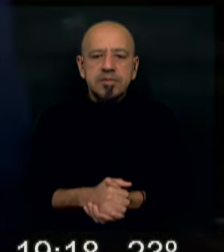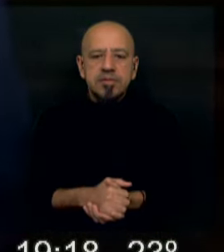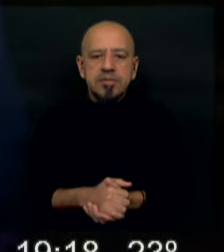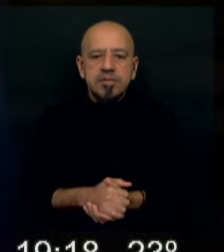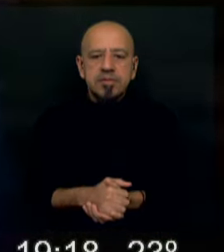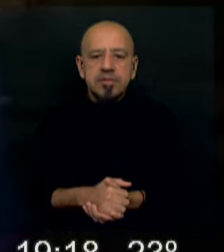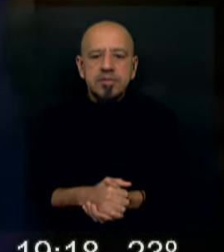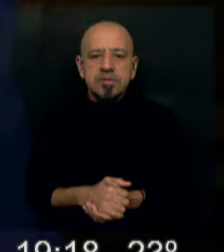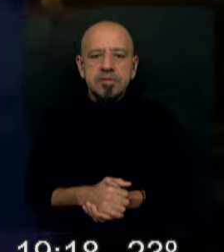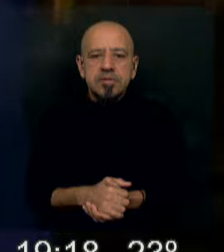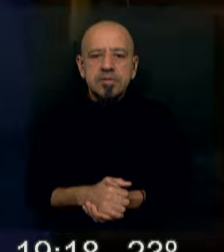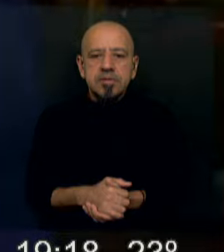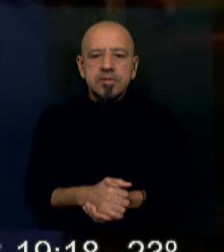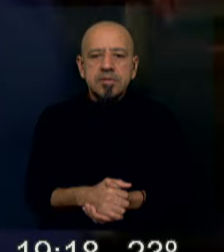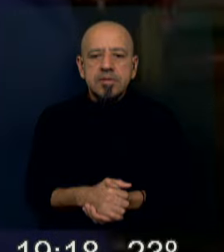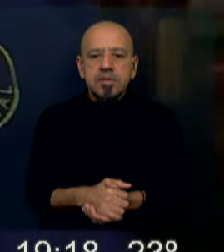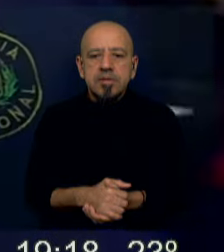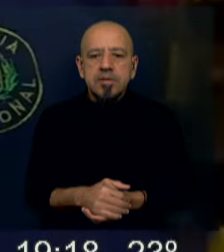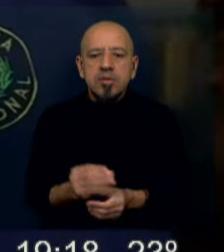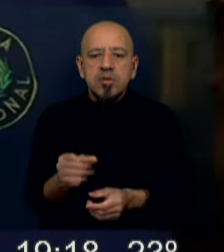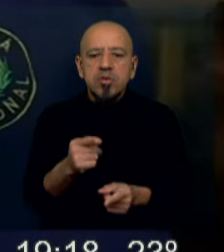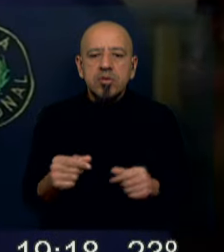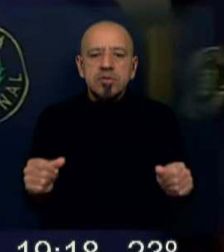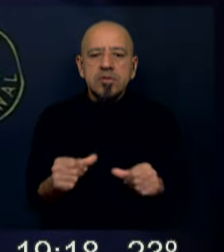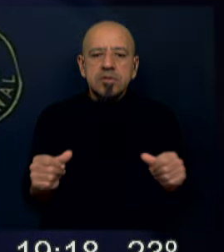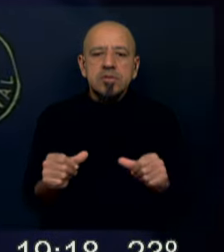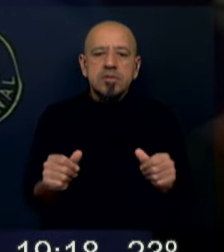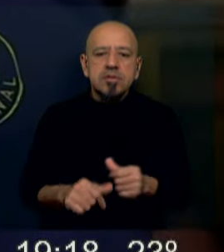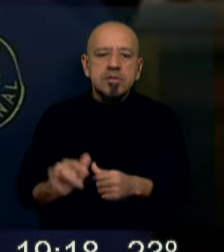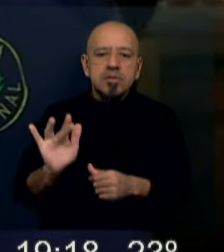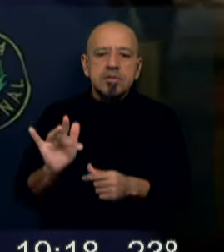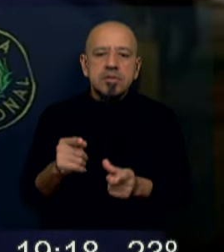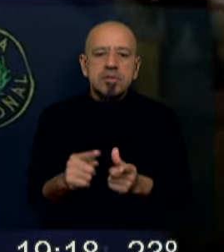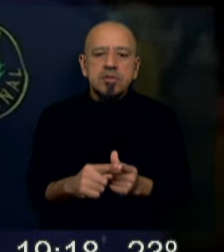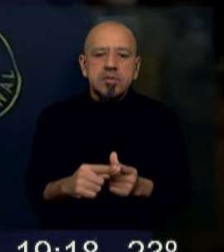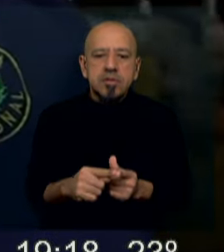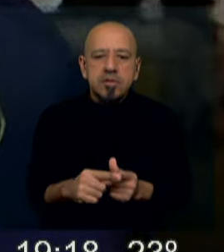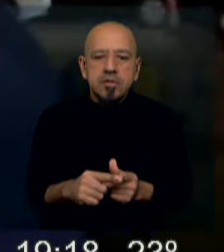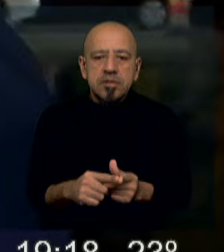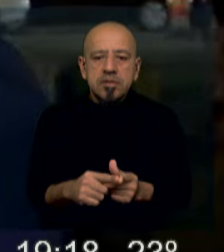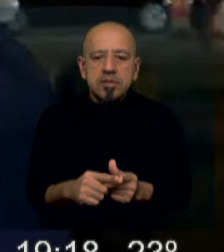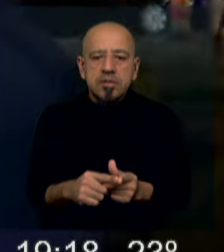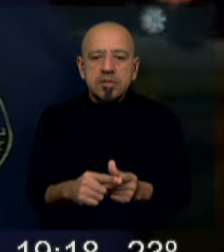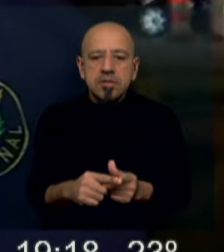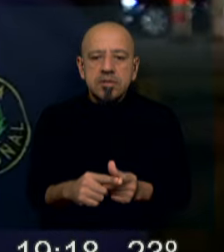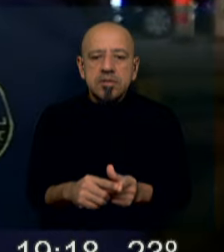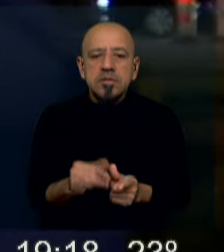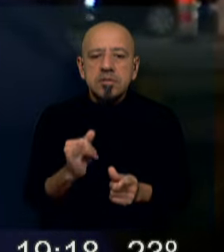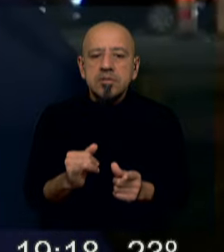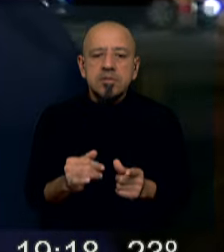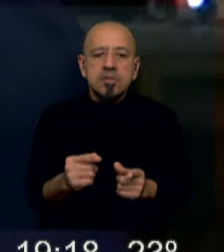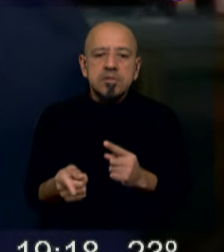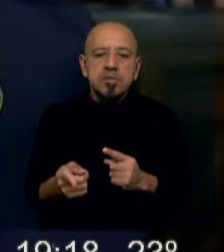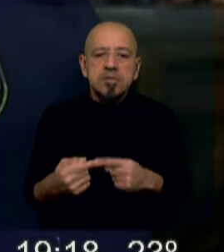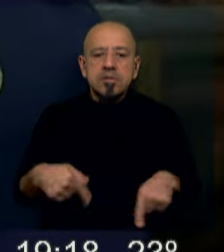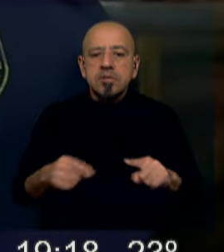catalogar todo lo que se ha desarrollado desde el miércoles y lo que ha acontecido ahora? Buenas noches, buenas noches para todos. ¿Se entiende que está